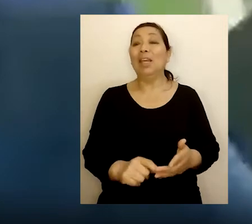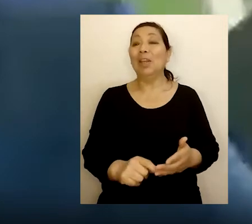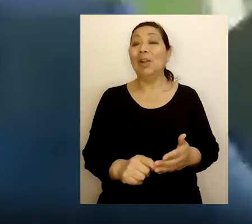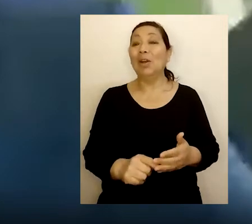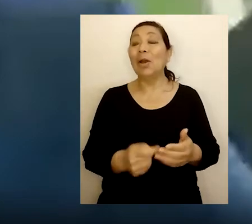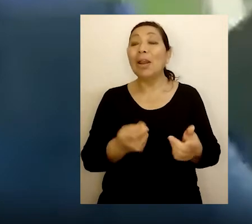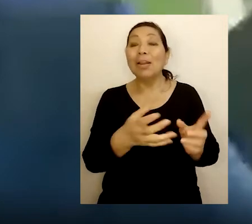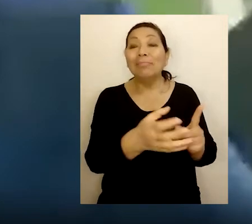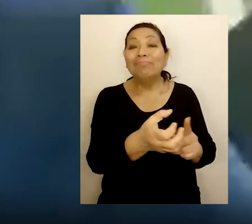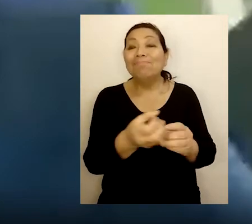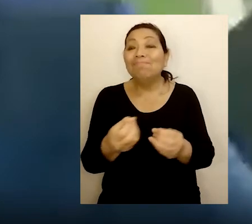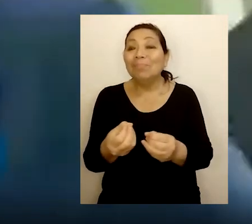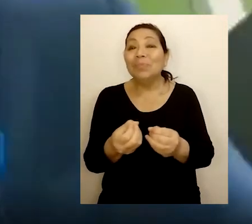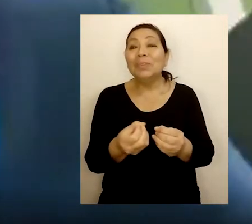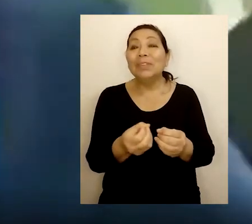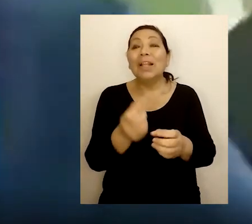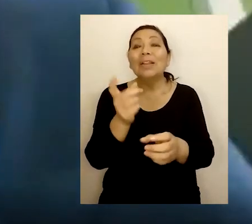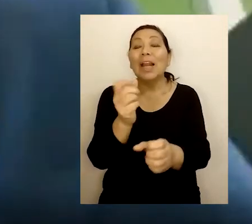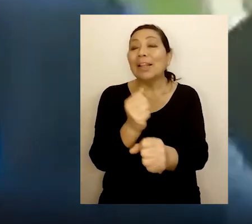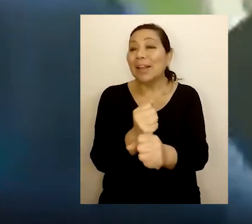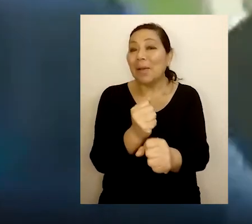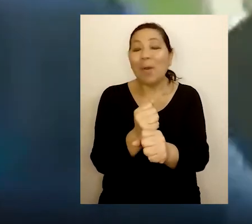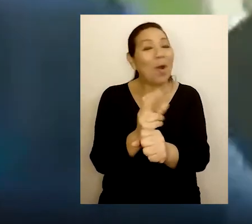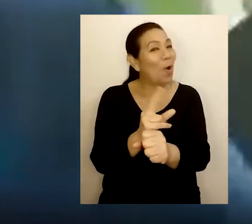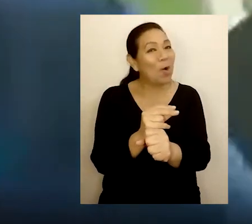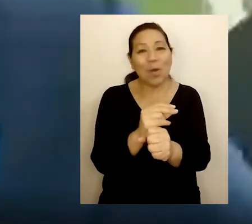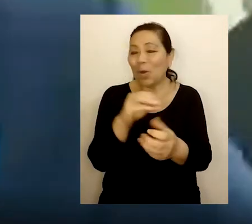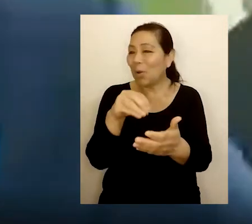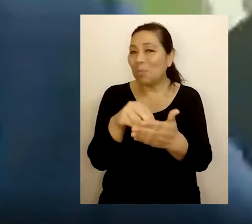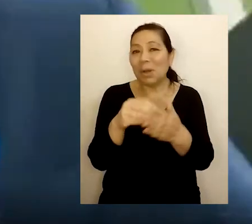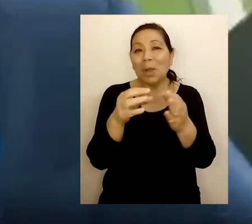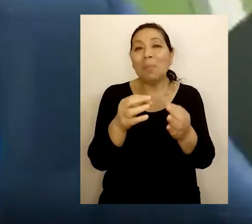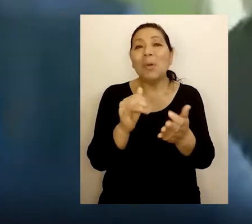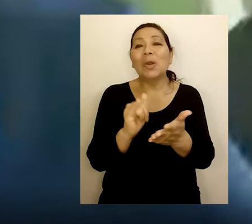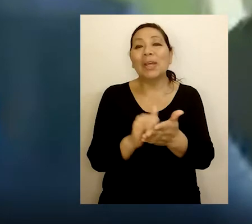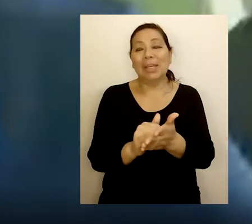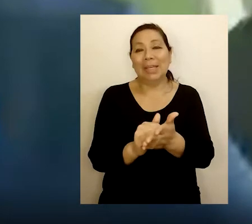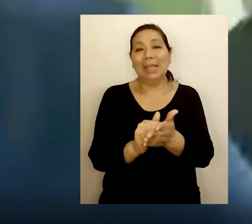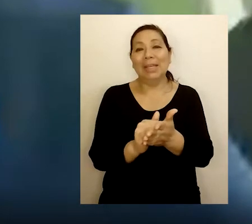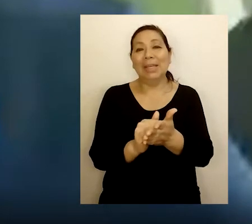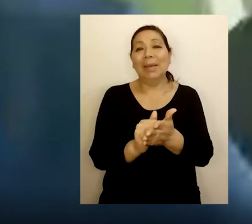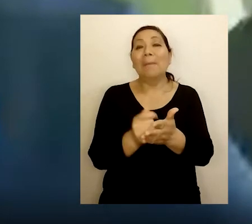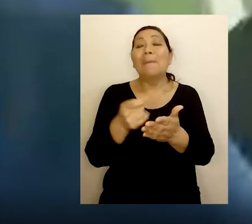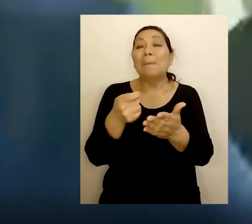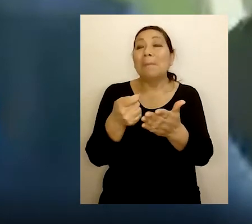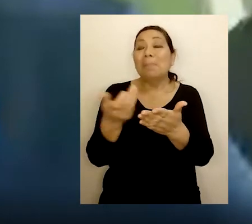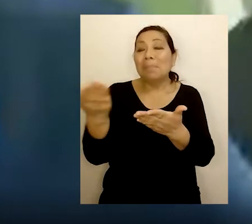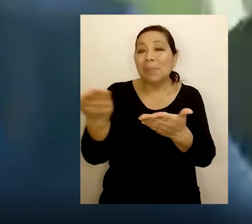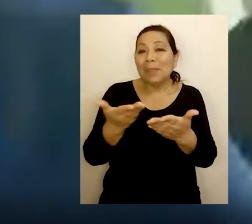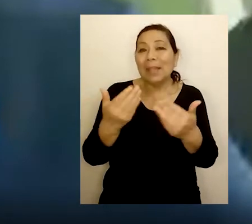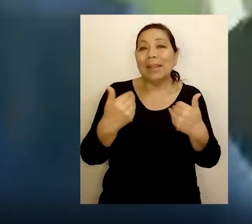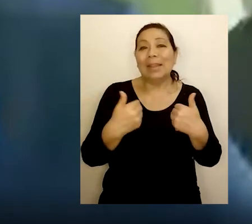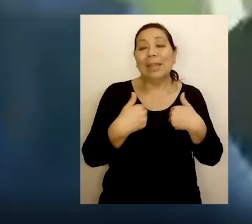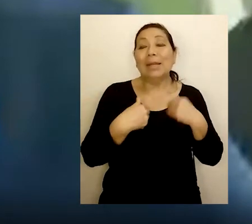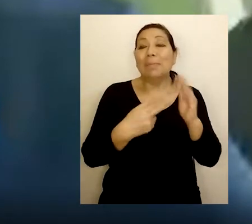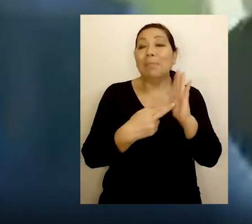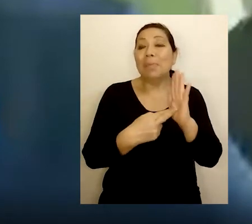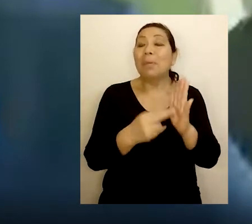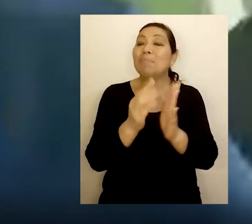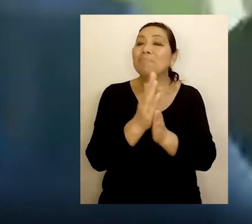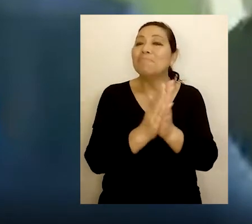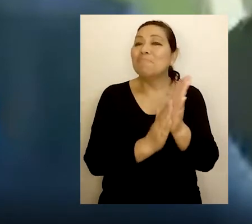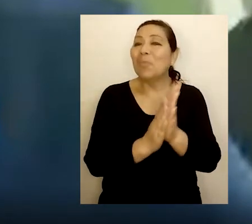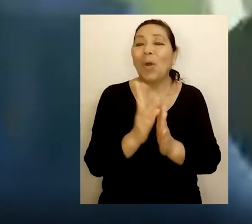pero el arraigo laboral no lo cumplía, porque justamente las boletas de pago que justamente había presentado el